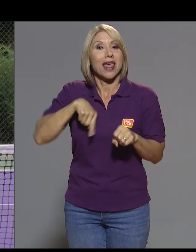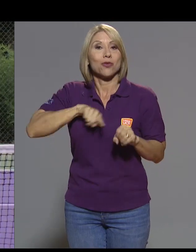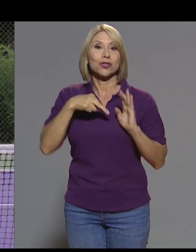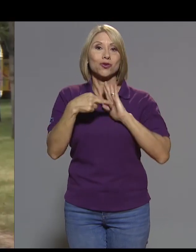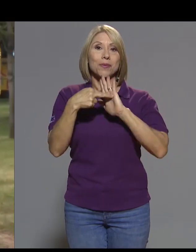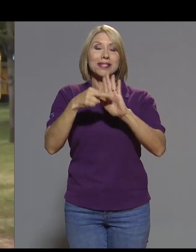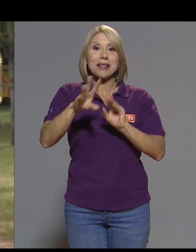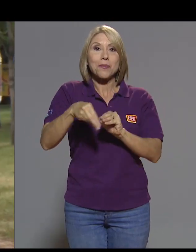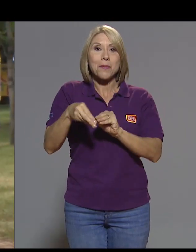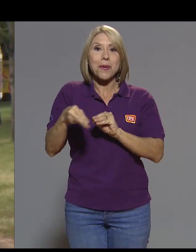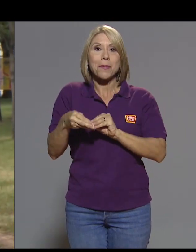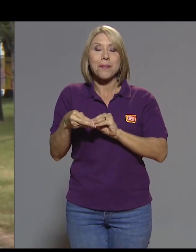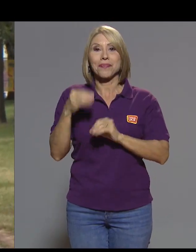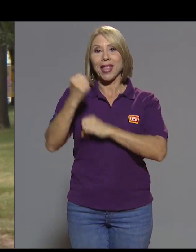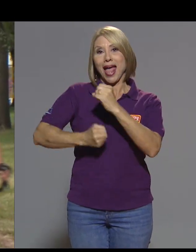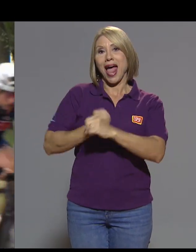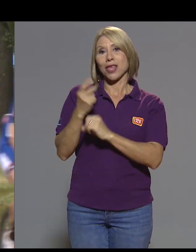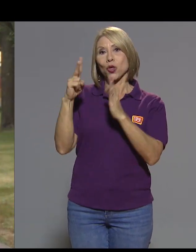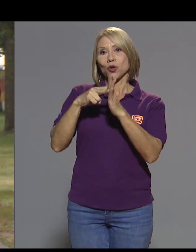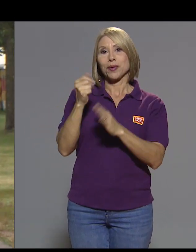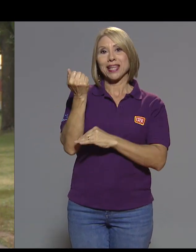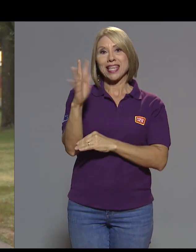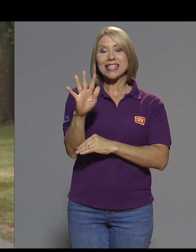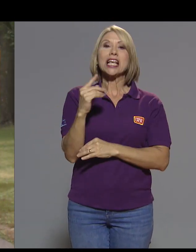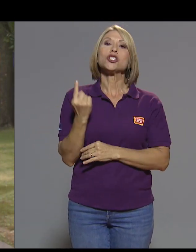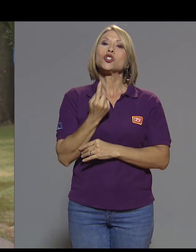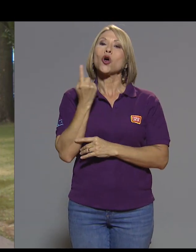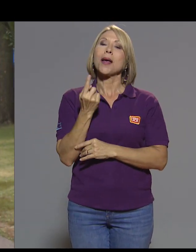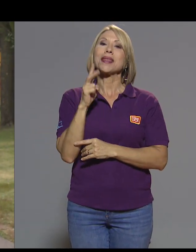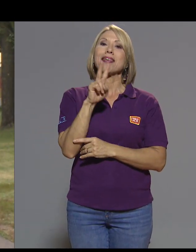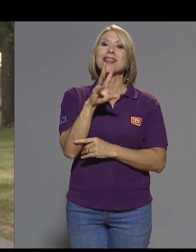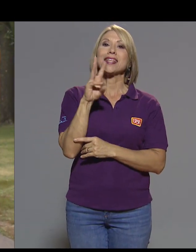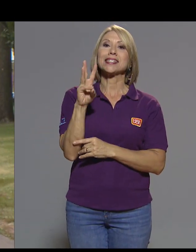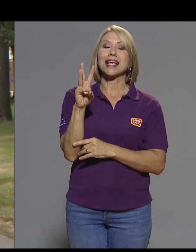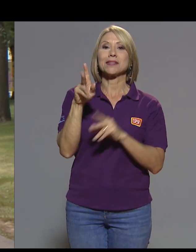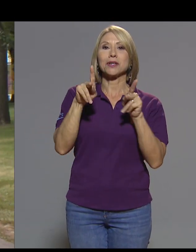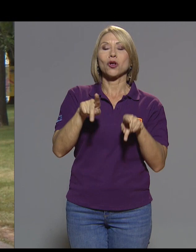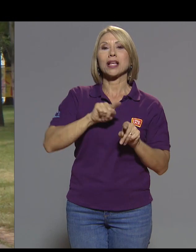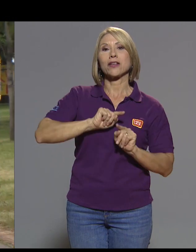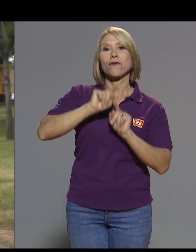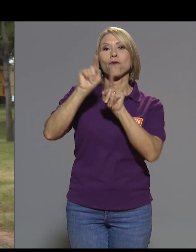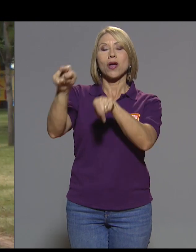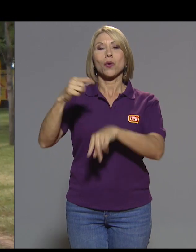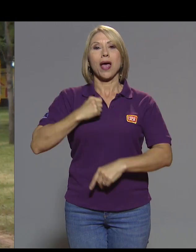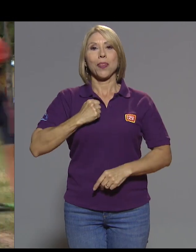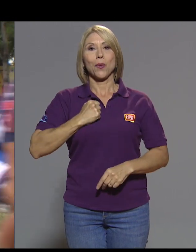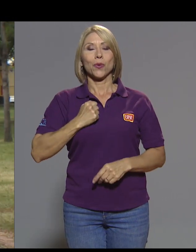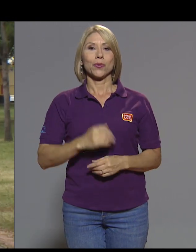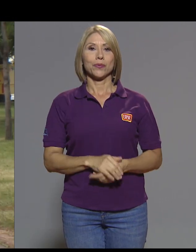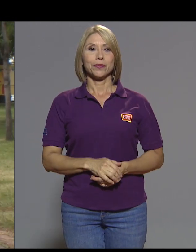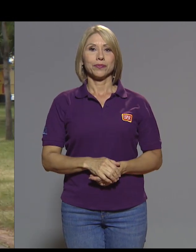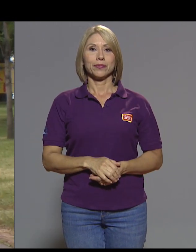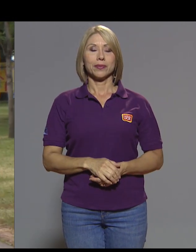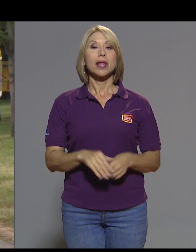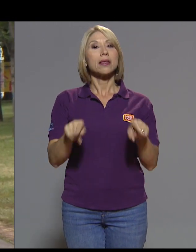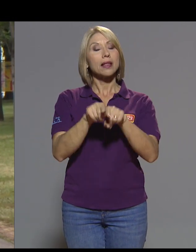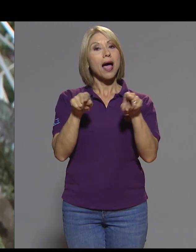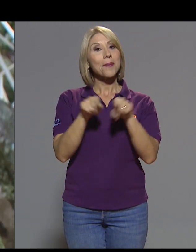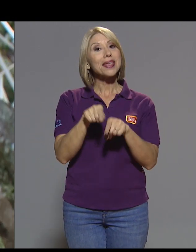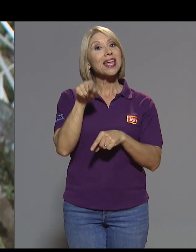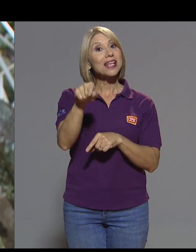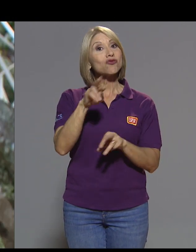delegación aumente en 2015 sólo 26 deportistas fueron a los parapanamericanos de toronto